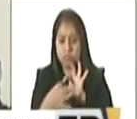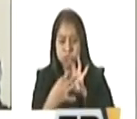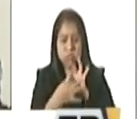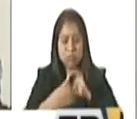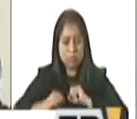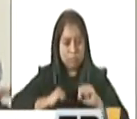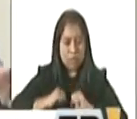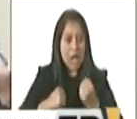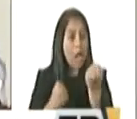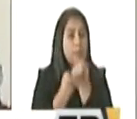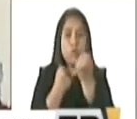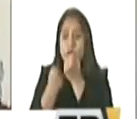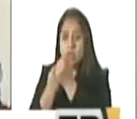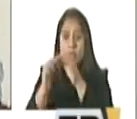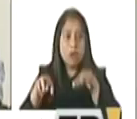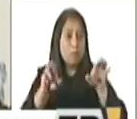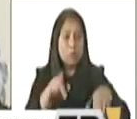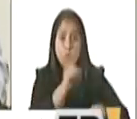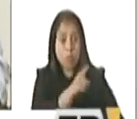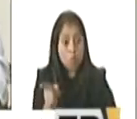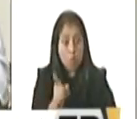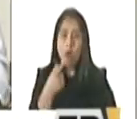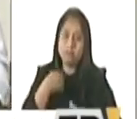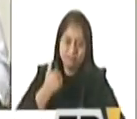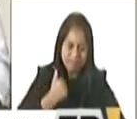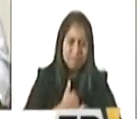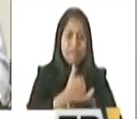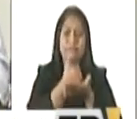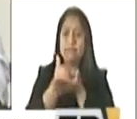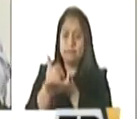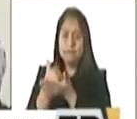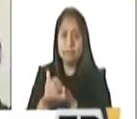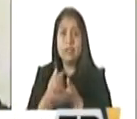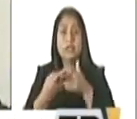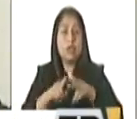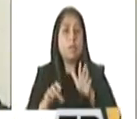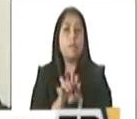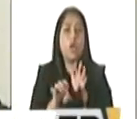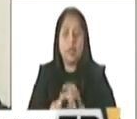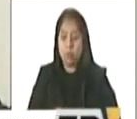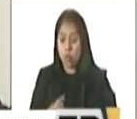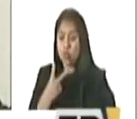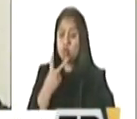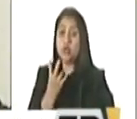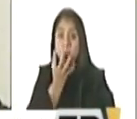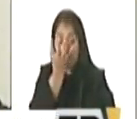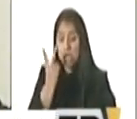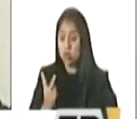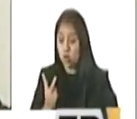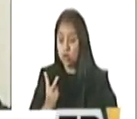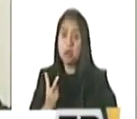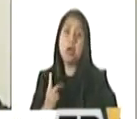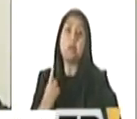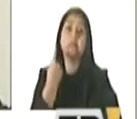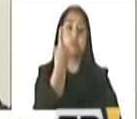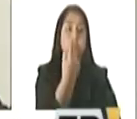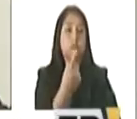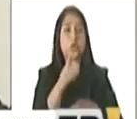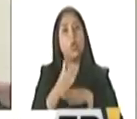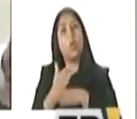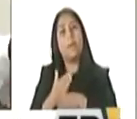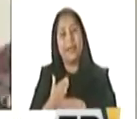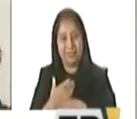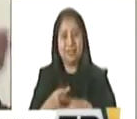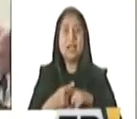desposeído. Y una iniciativa que podría ser muy interesante es, si yo tengo dos panes, compartamos uno.